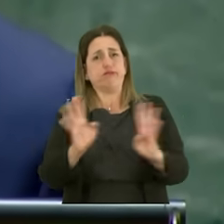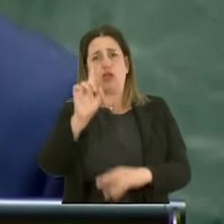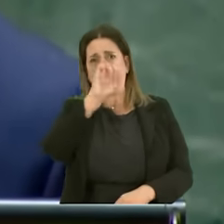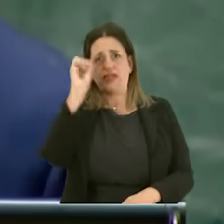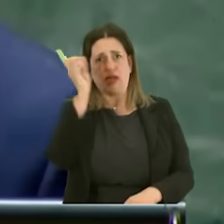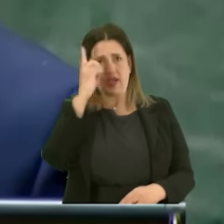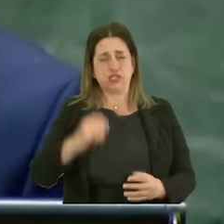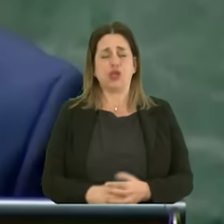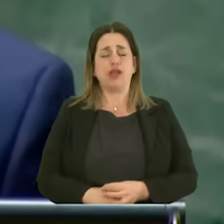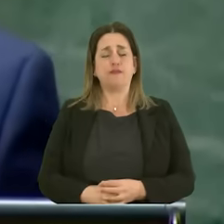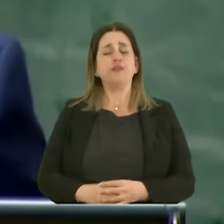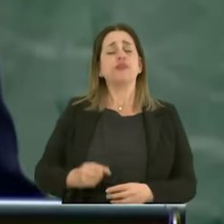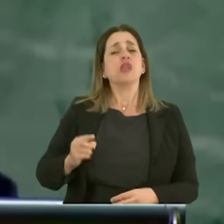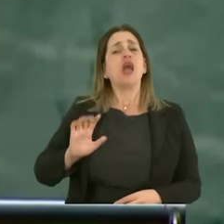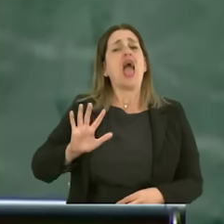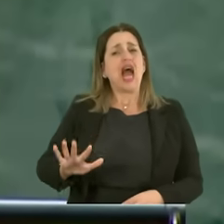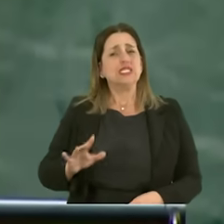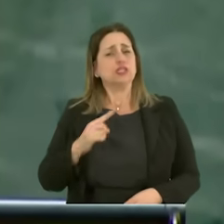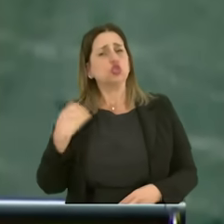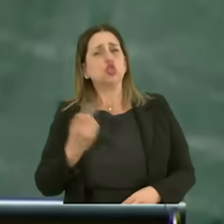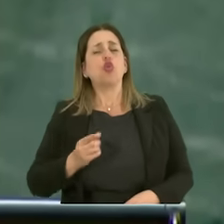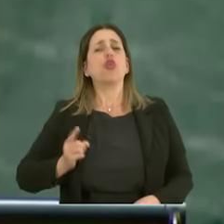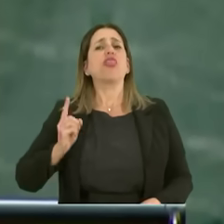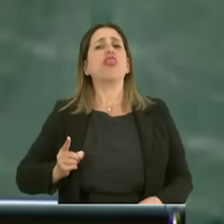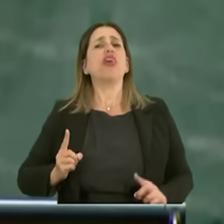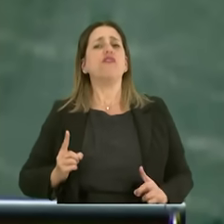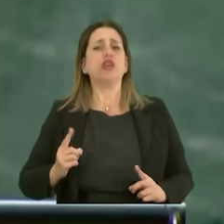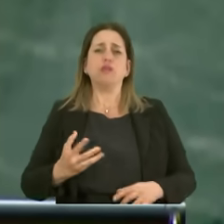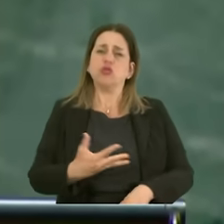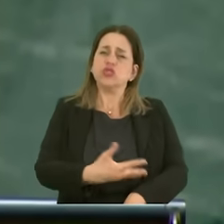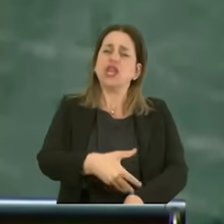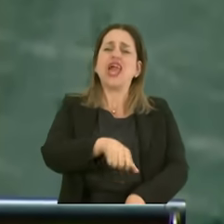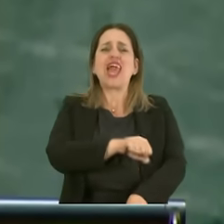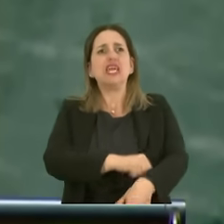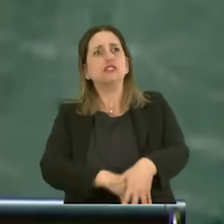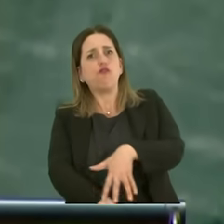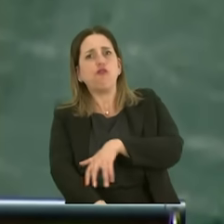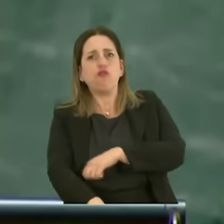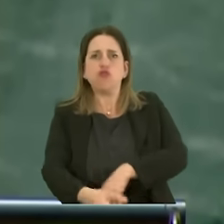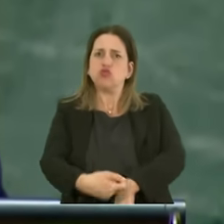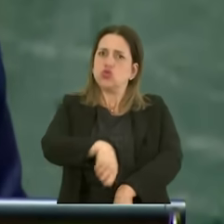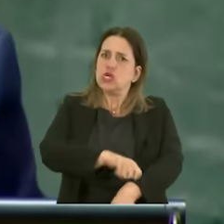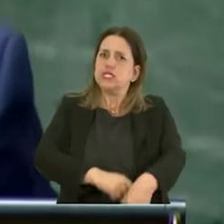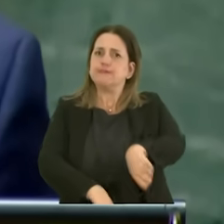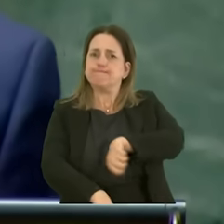que eso sea posible todos debemos de hacer el esfuerzo en la medida de nuestras